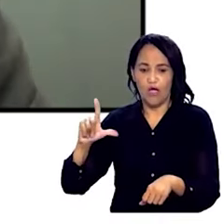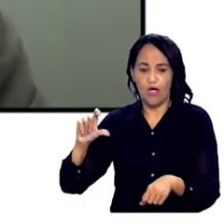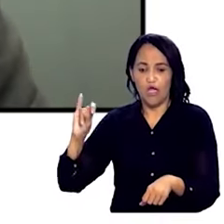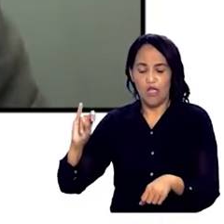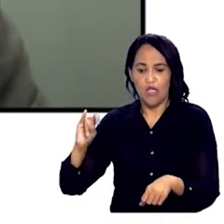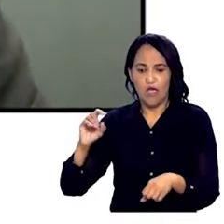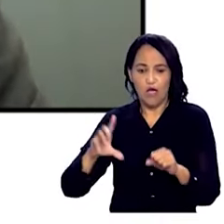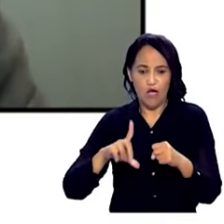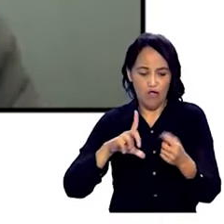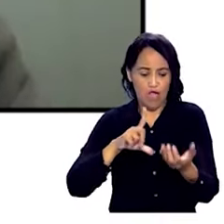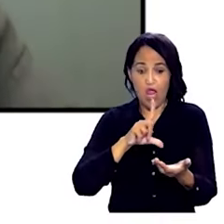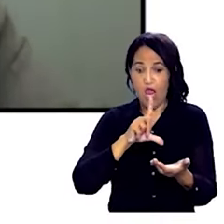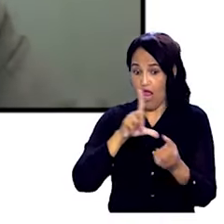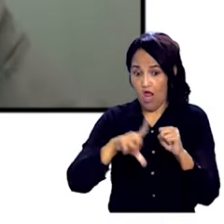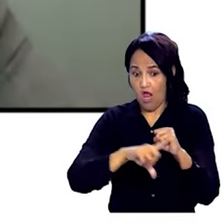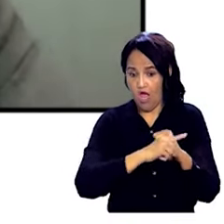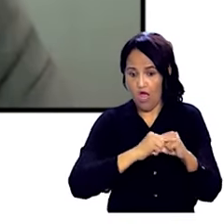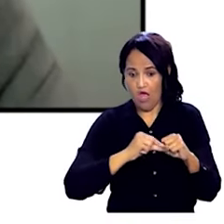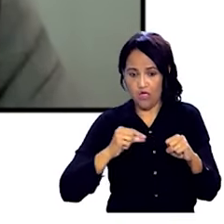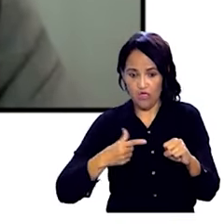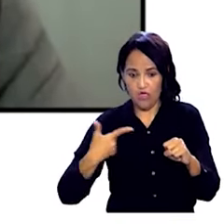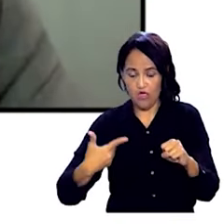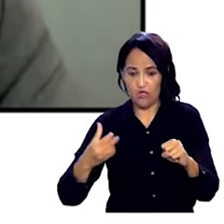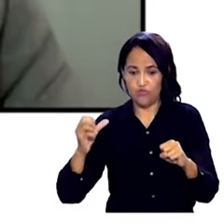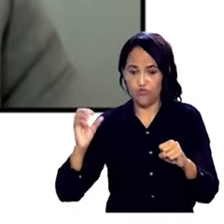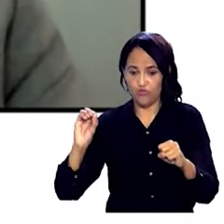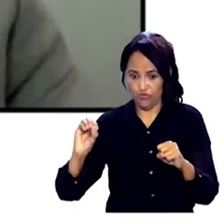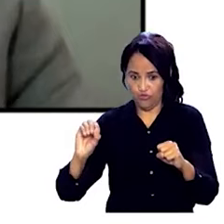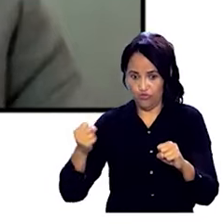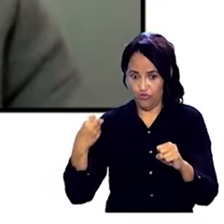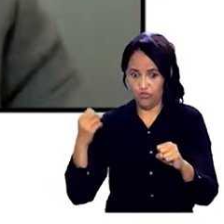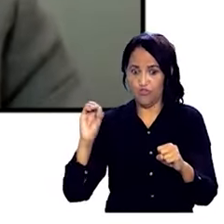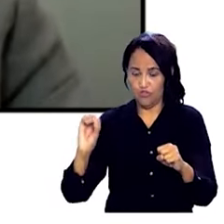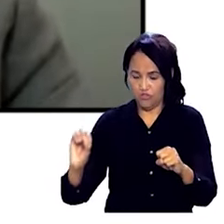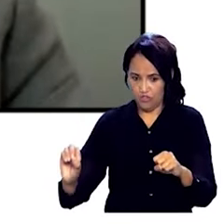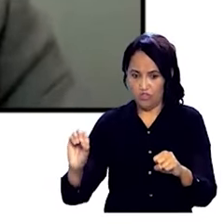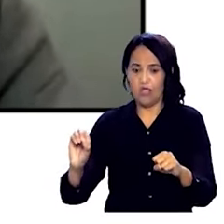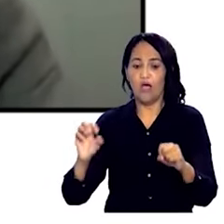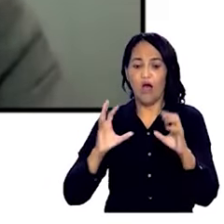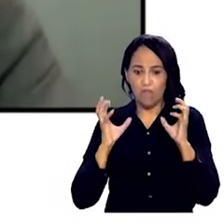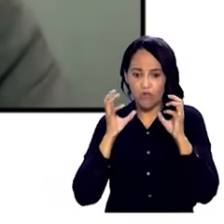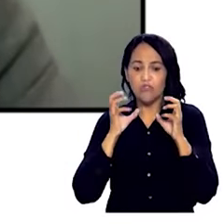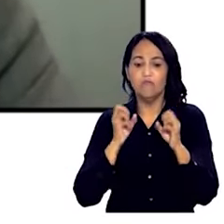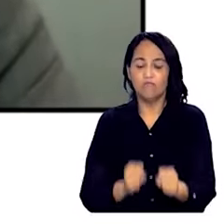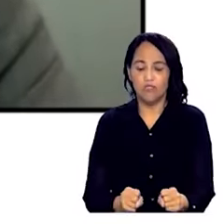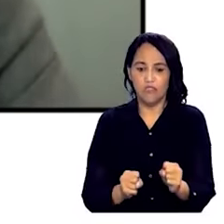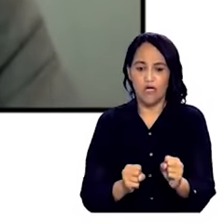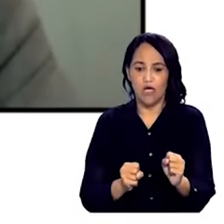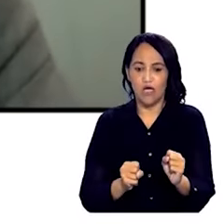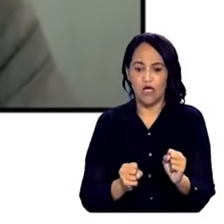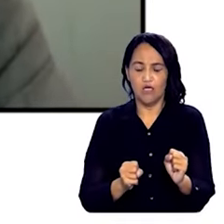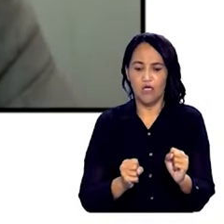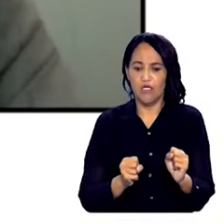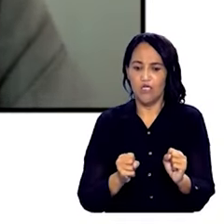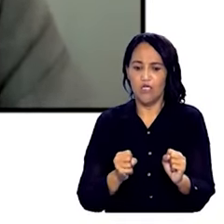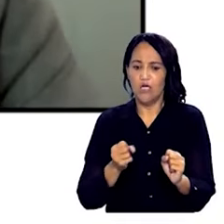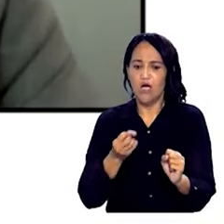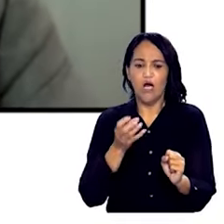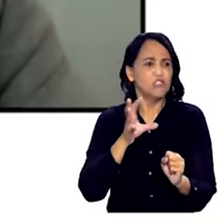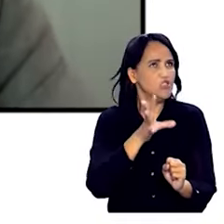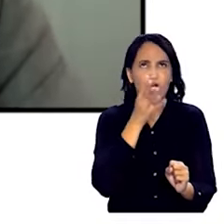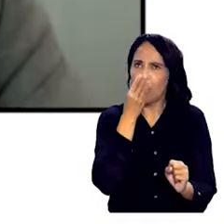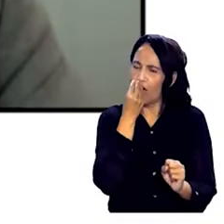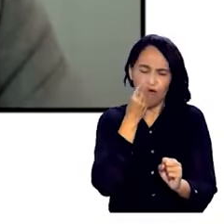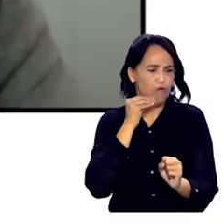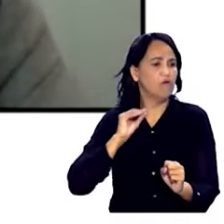2te posibilidad de rechazar recursos sin motiva alguna en base a su valoración